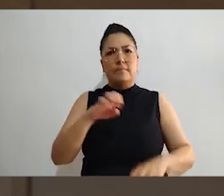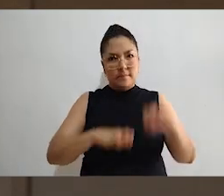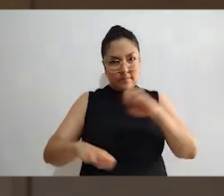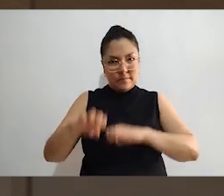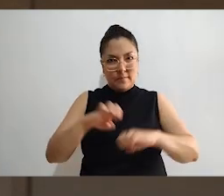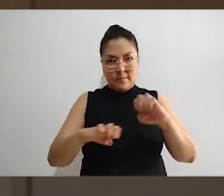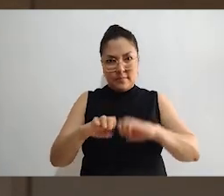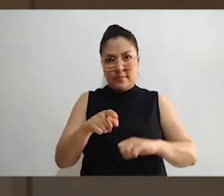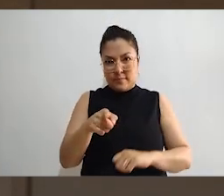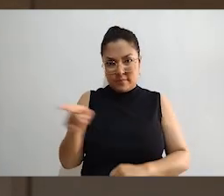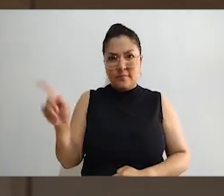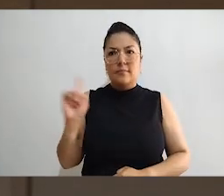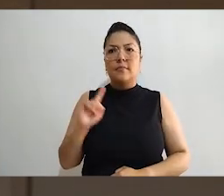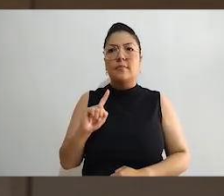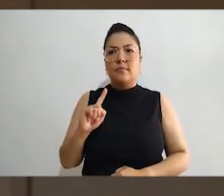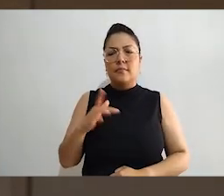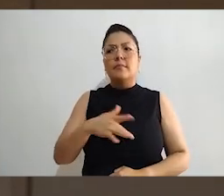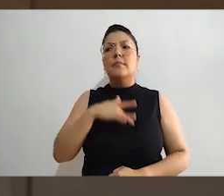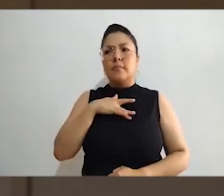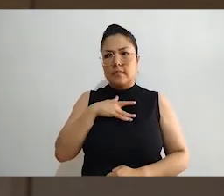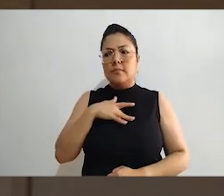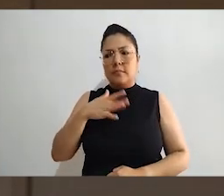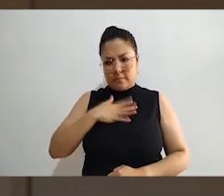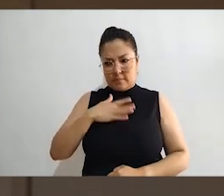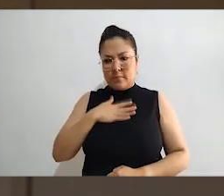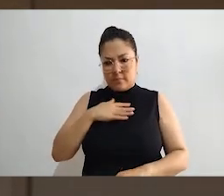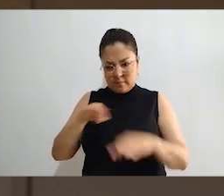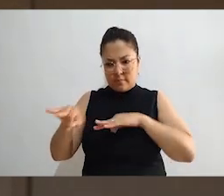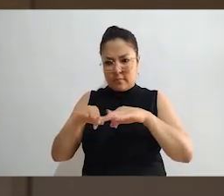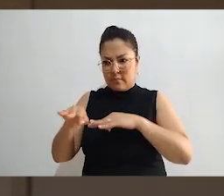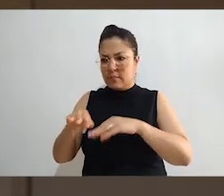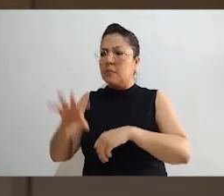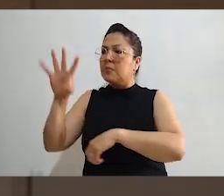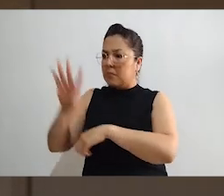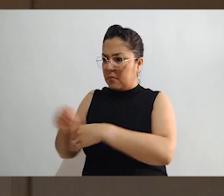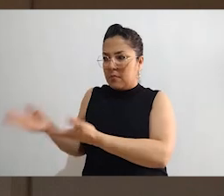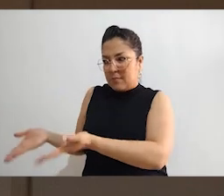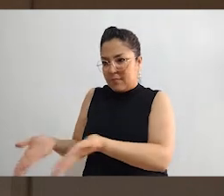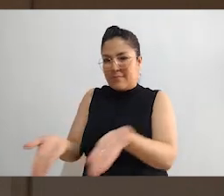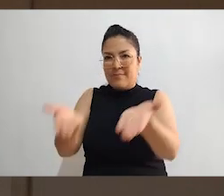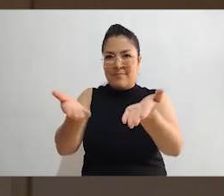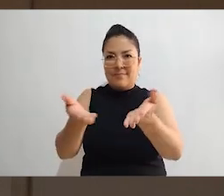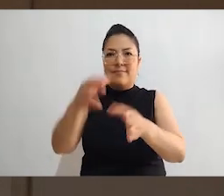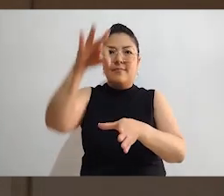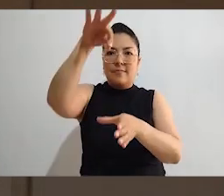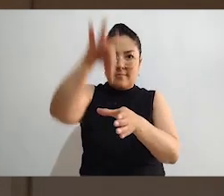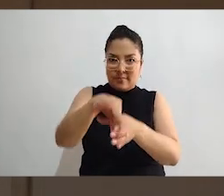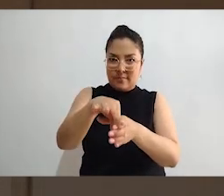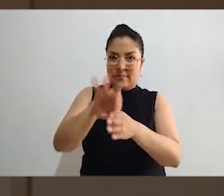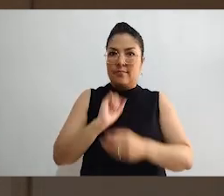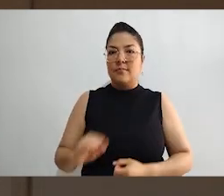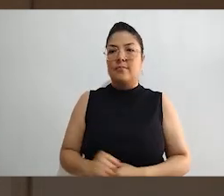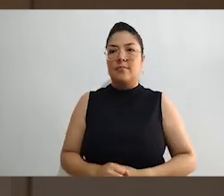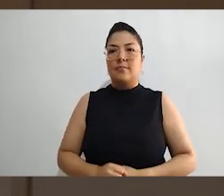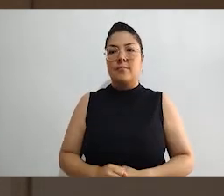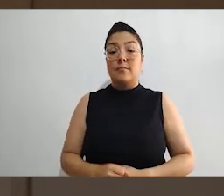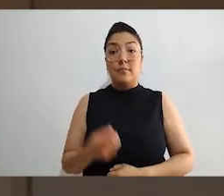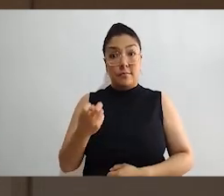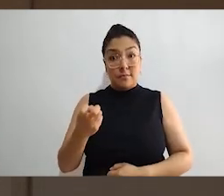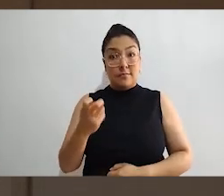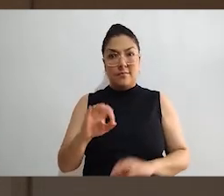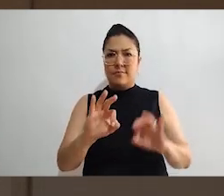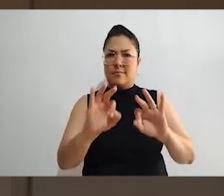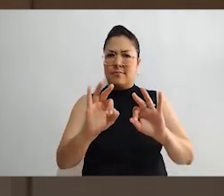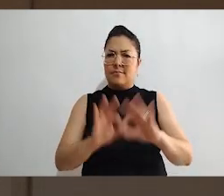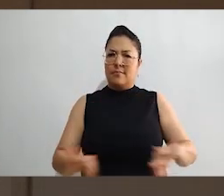empresarios decidieron apoyar a su personal, dándoles oportunidad de que fueran a votar. Eso fue muy importante. Eso fue un acercamiento que tuvieron las dos áreas